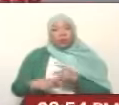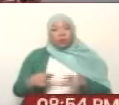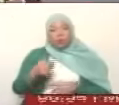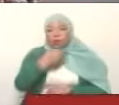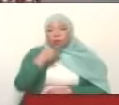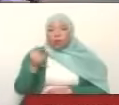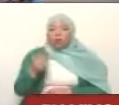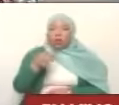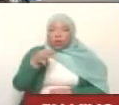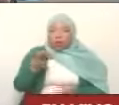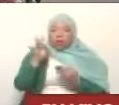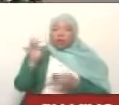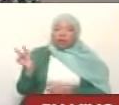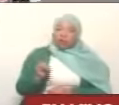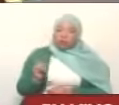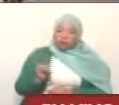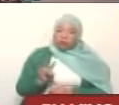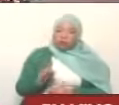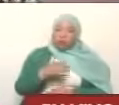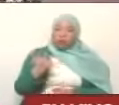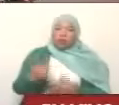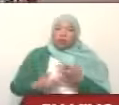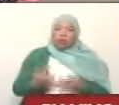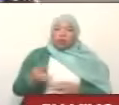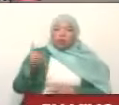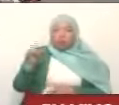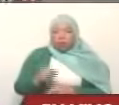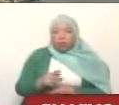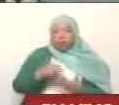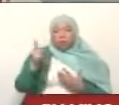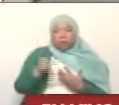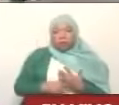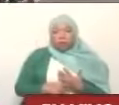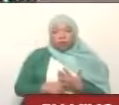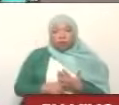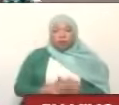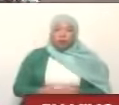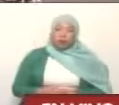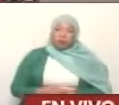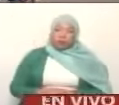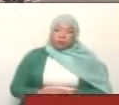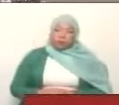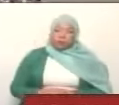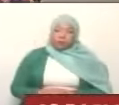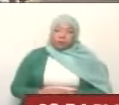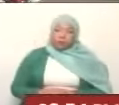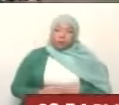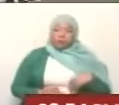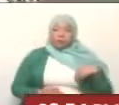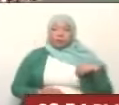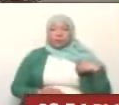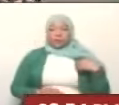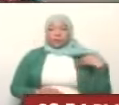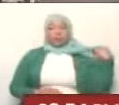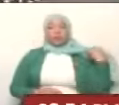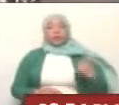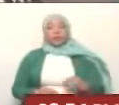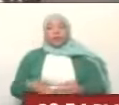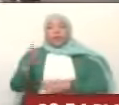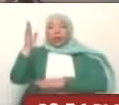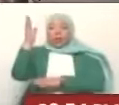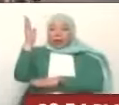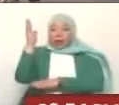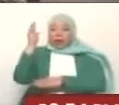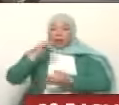café de Venezuela. Queremos hacerle una pequeña propuesta, presidente. Mire, el eje cafetalero, lo que es el Estado Lara, el